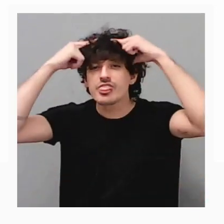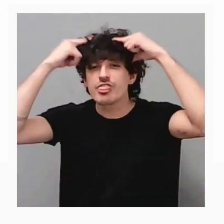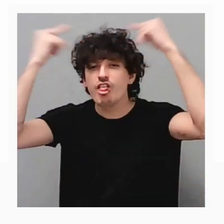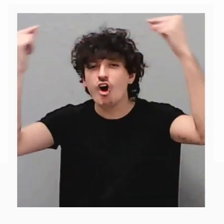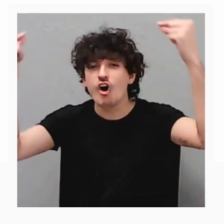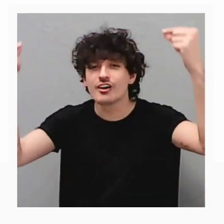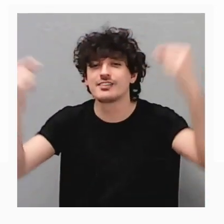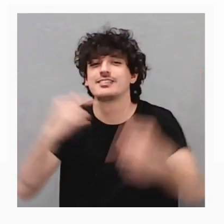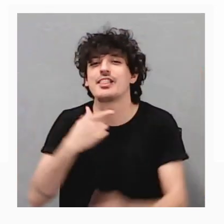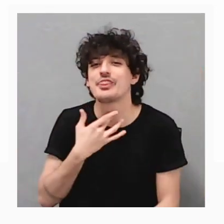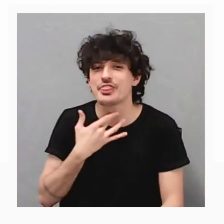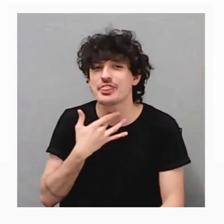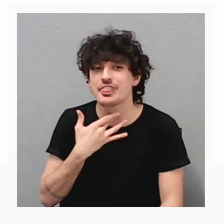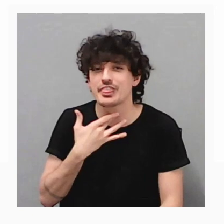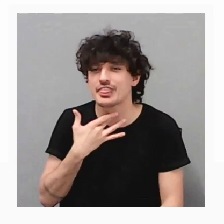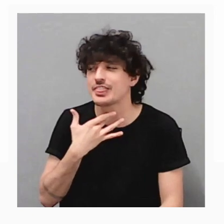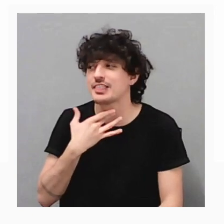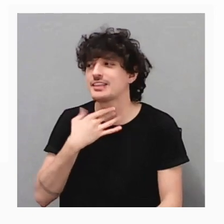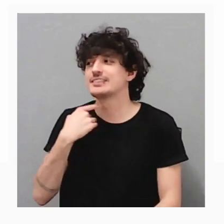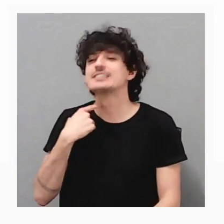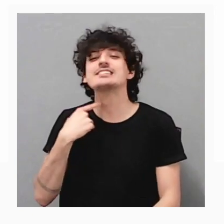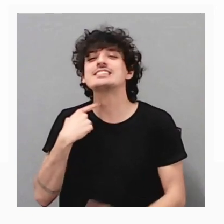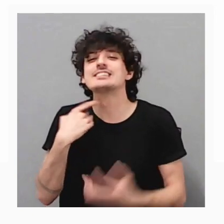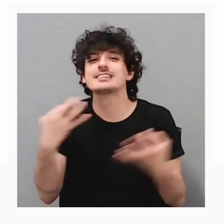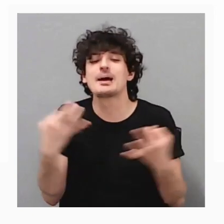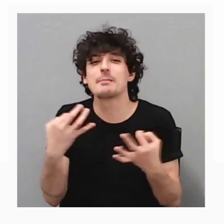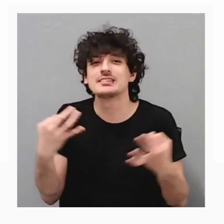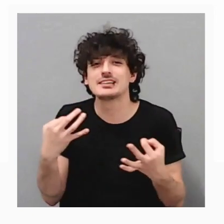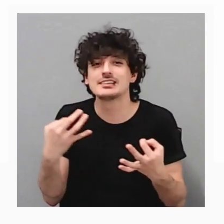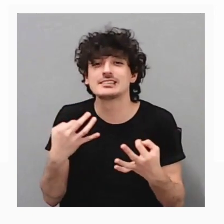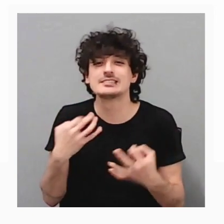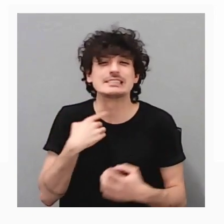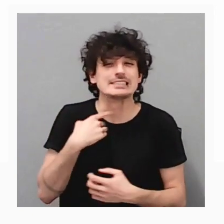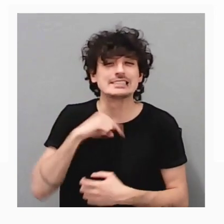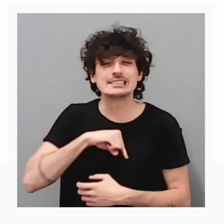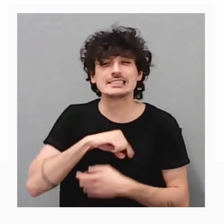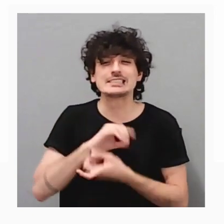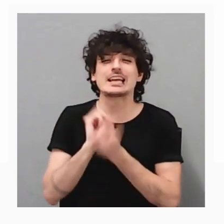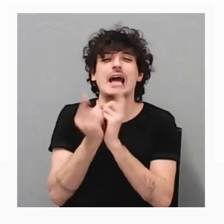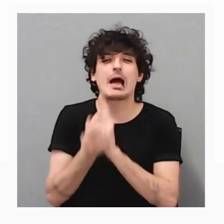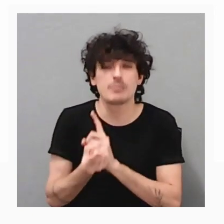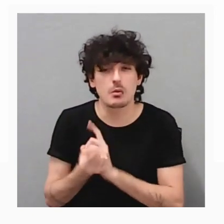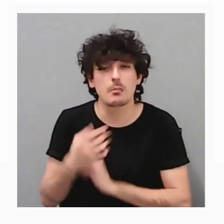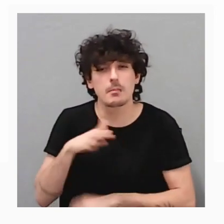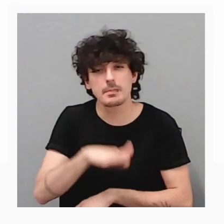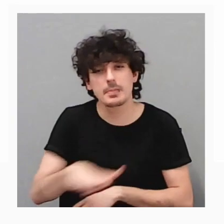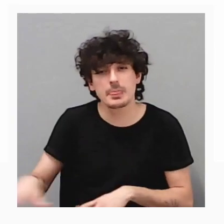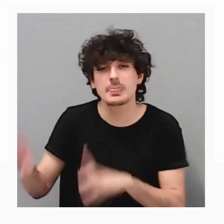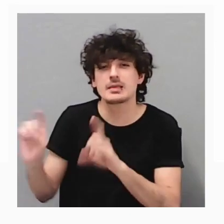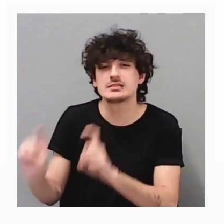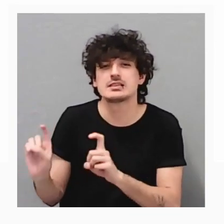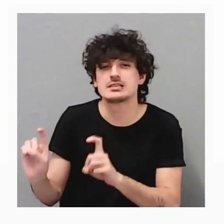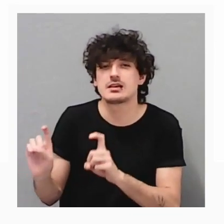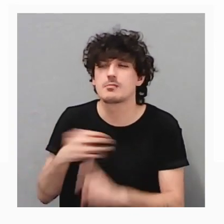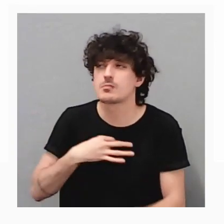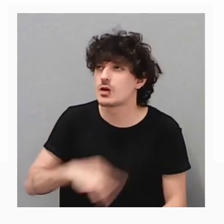Que pase en vuestra garganta, hay una vibración. Entonces, EQI vos va a enseñar eso, va a enseñar a los profesores,